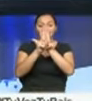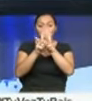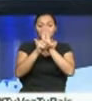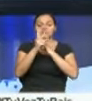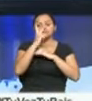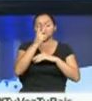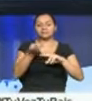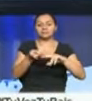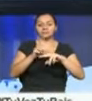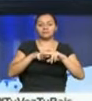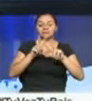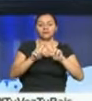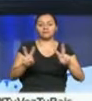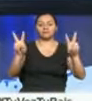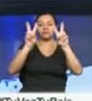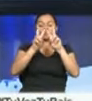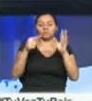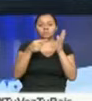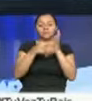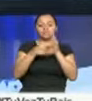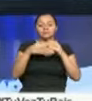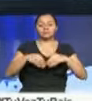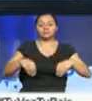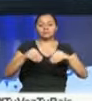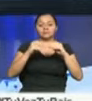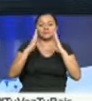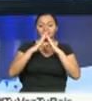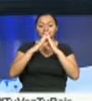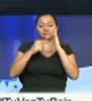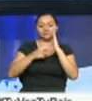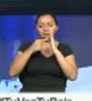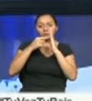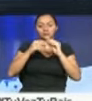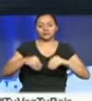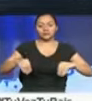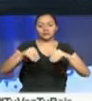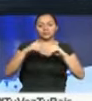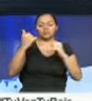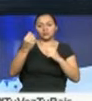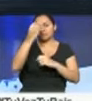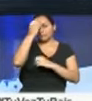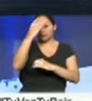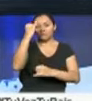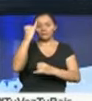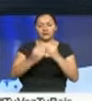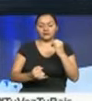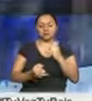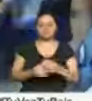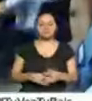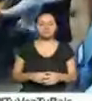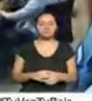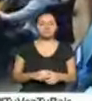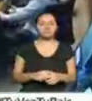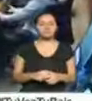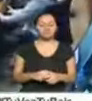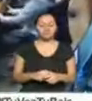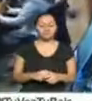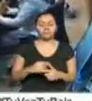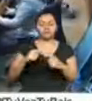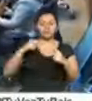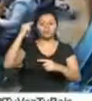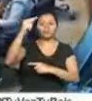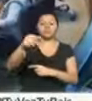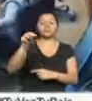la especulación sobre el valor de las tierras y fijación de tributos recibió el informe final. El próximo